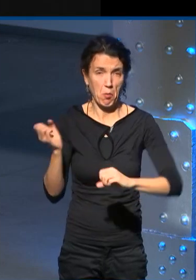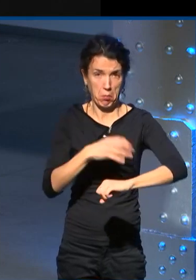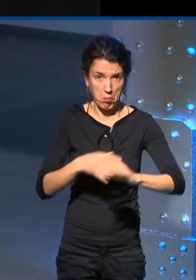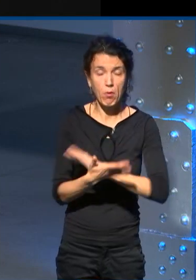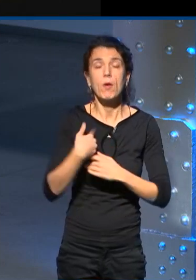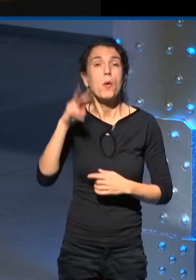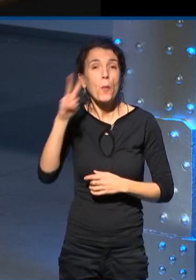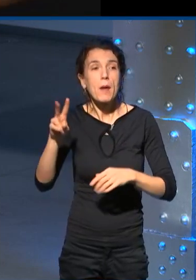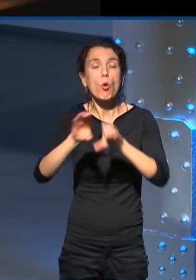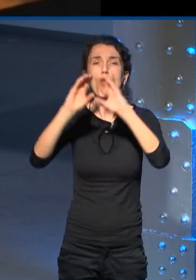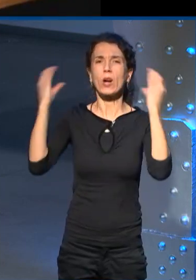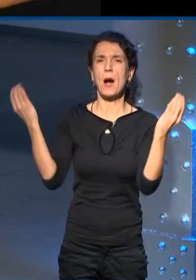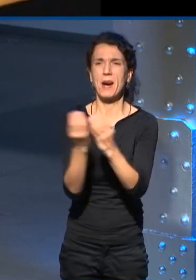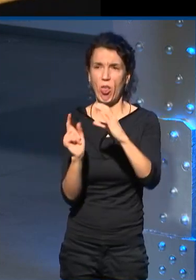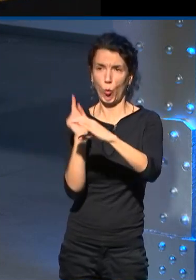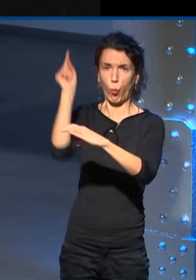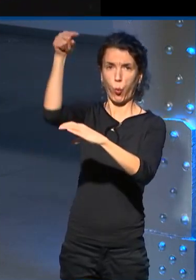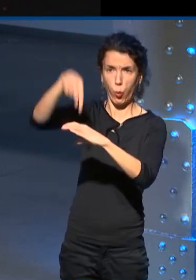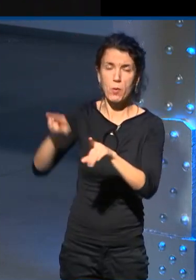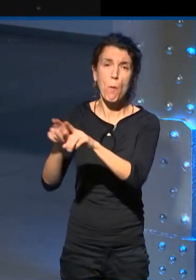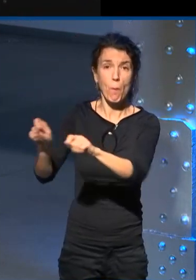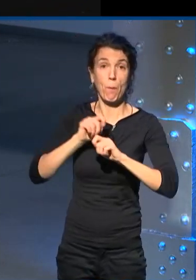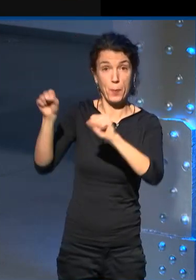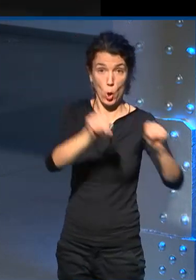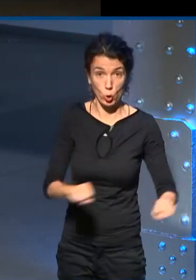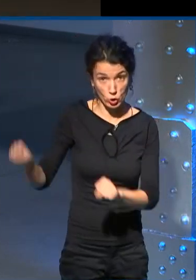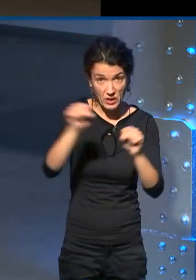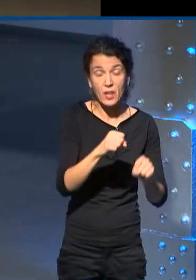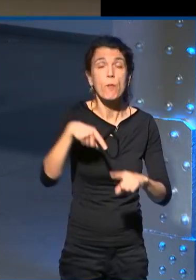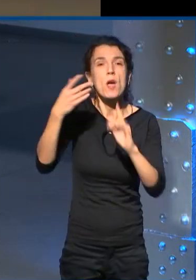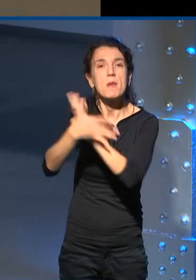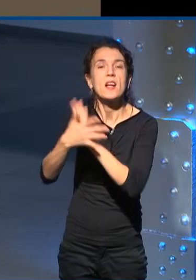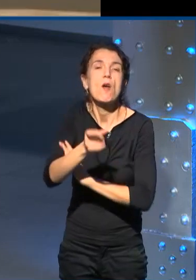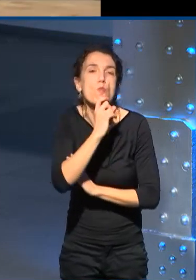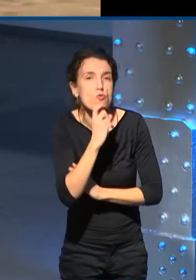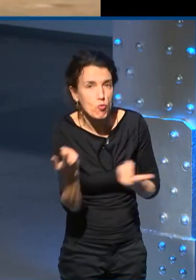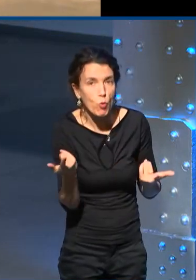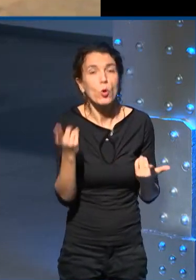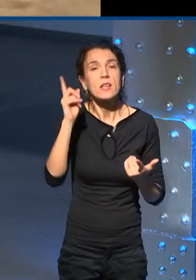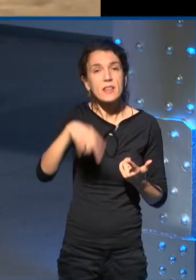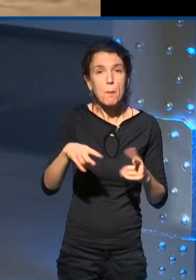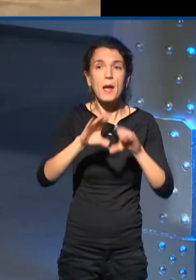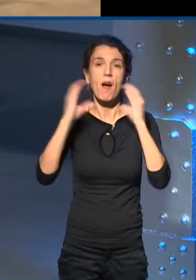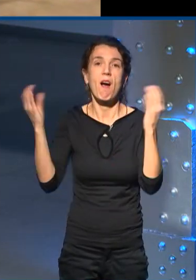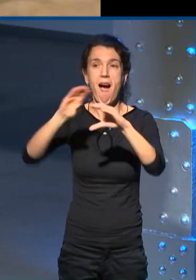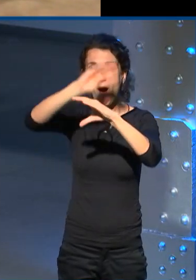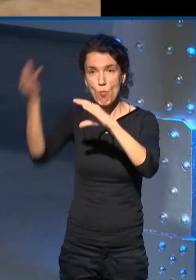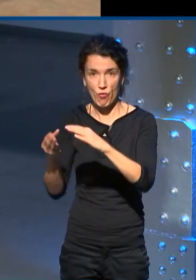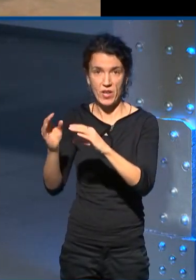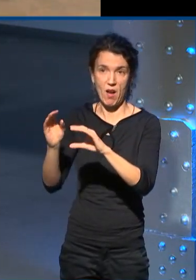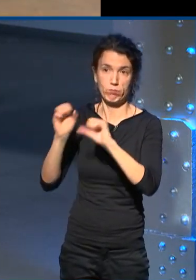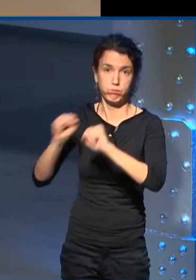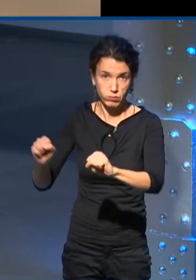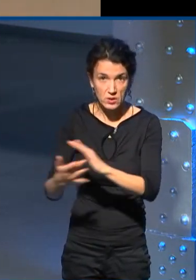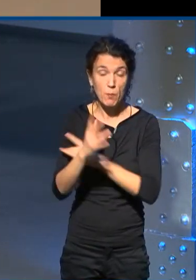dentro de esta especie de caparazón, con una parte que nos protege, luego veremos en qué consiste, de rozamiento de la fricción con la atmósfera terrestre. En un momento dado